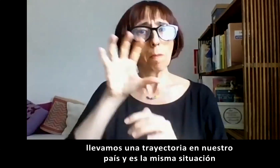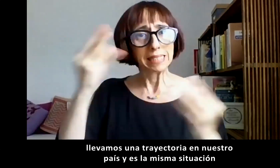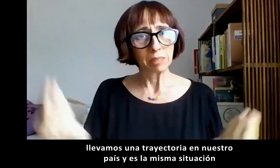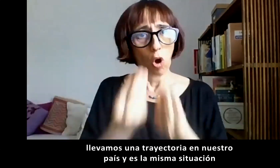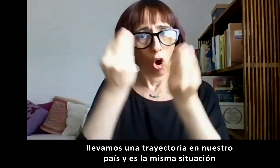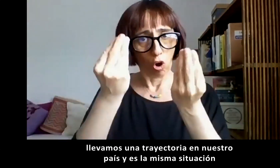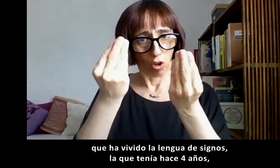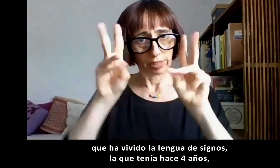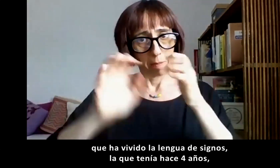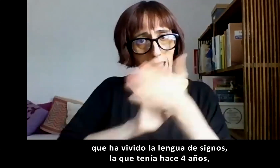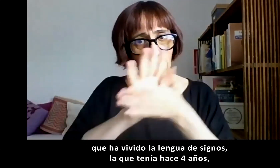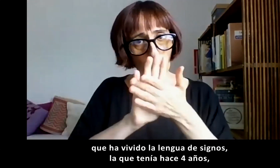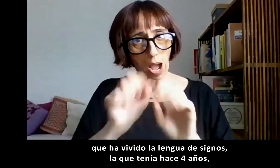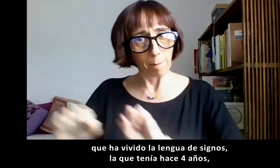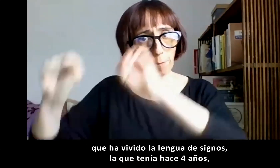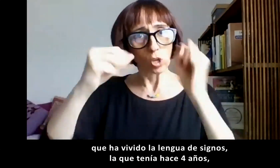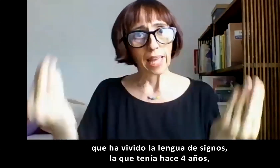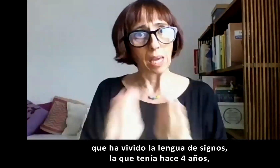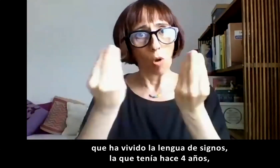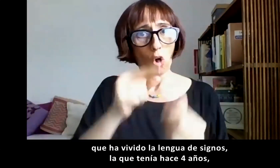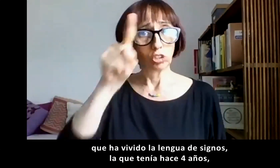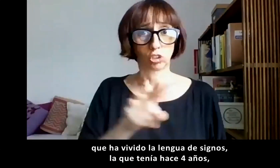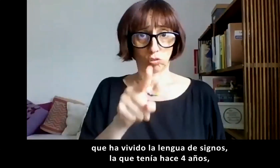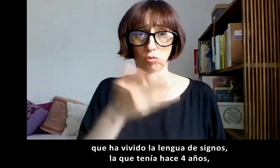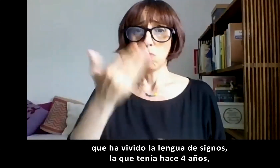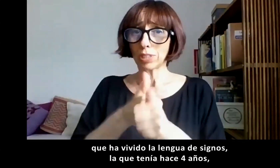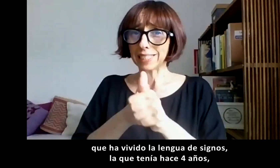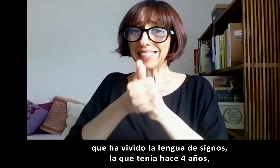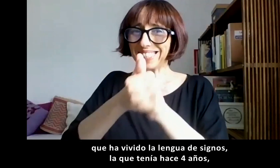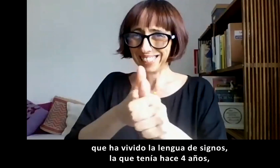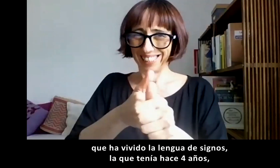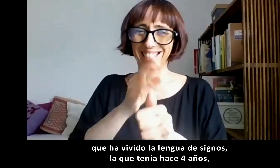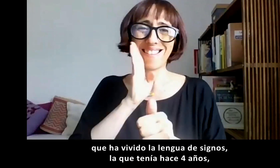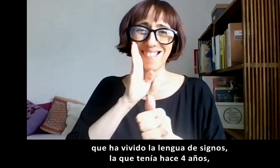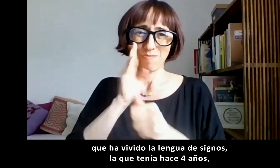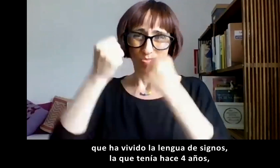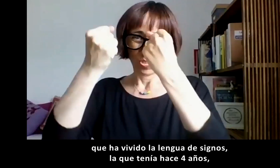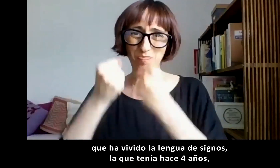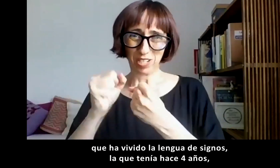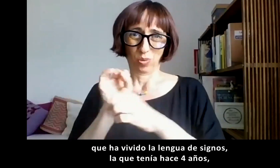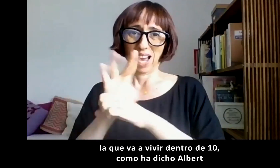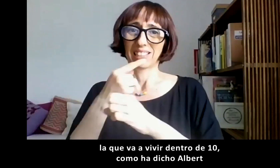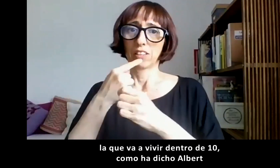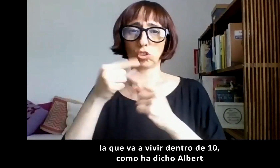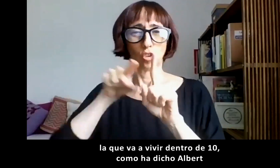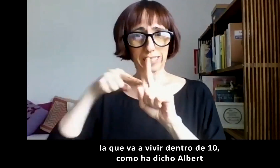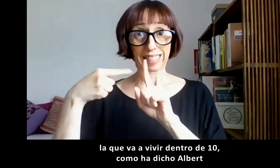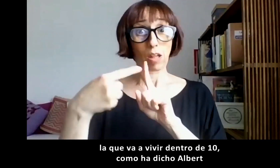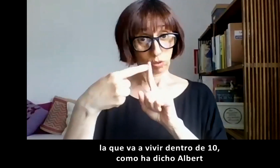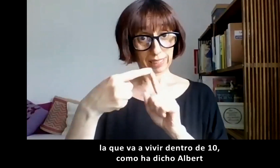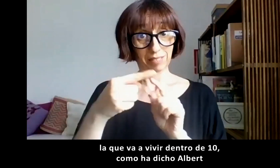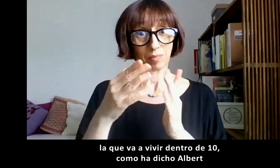misma situación que ha vivido la lengua de signos, la que tenía hace 4 años, la que va a vivir dentro de